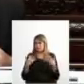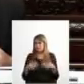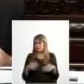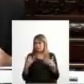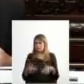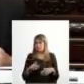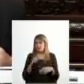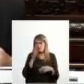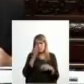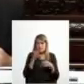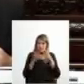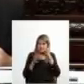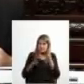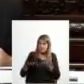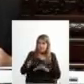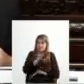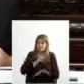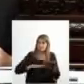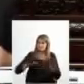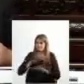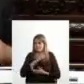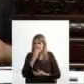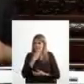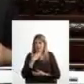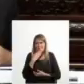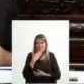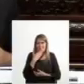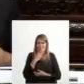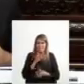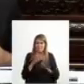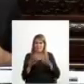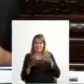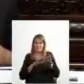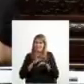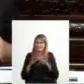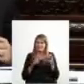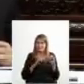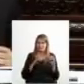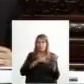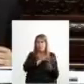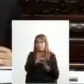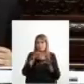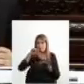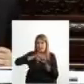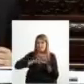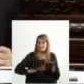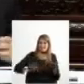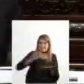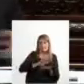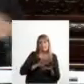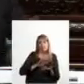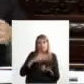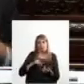admirable alarma que recorría el país. Una admirable alarma que lo estaba recorriendo. Y